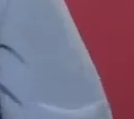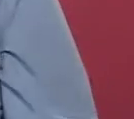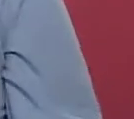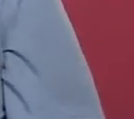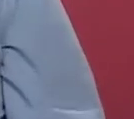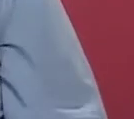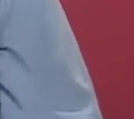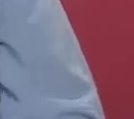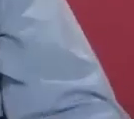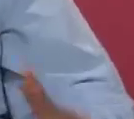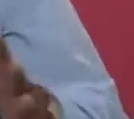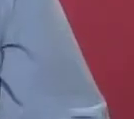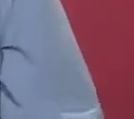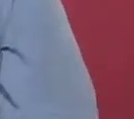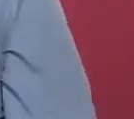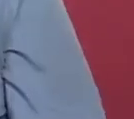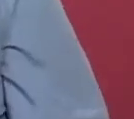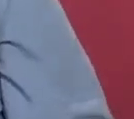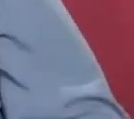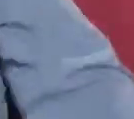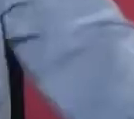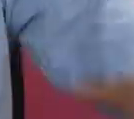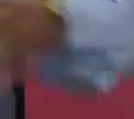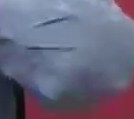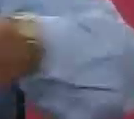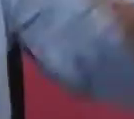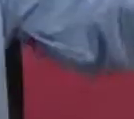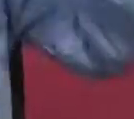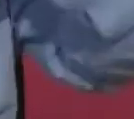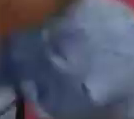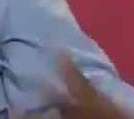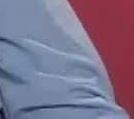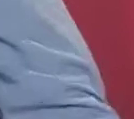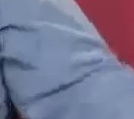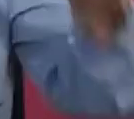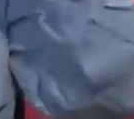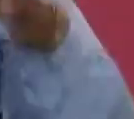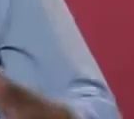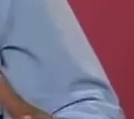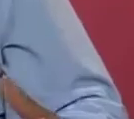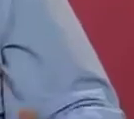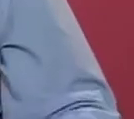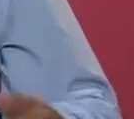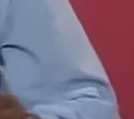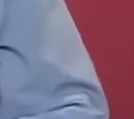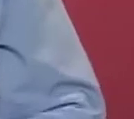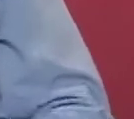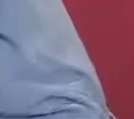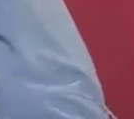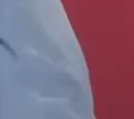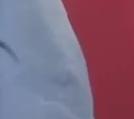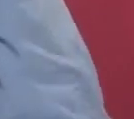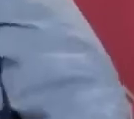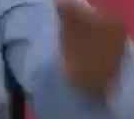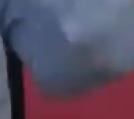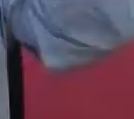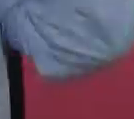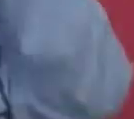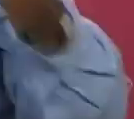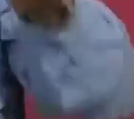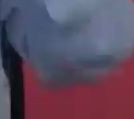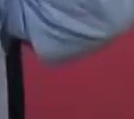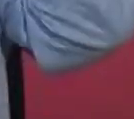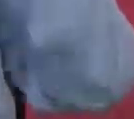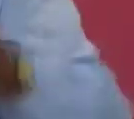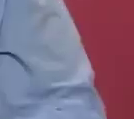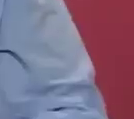me recuerda un testimonio cuando nos llevaron a predicar allí a la Plaza Bolívar, delante de educadores, doctores de la ley, abogados. Hermano, ahí pudimos dar a